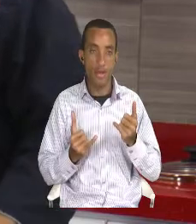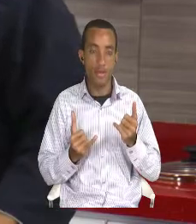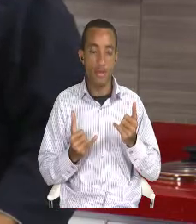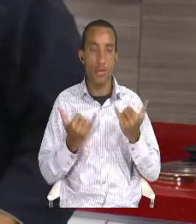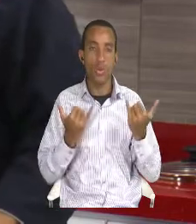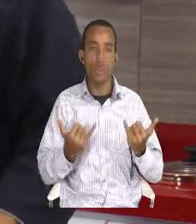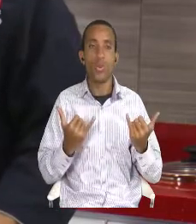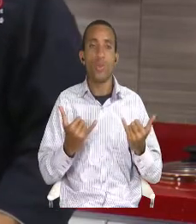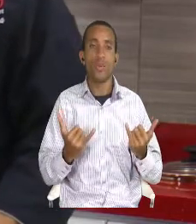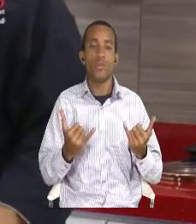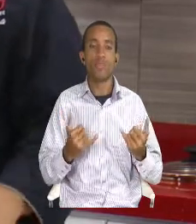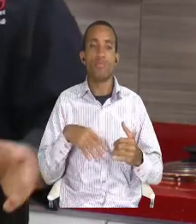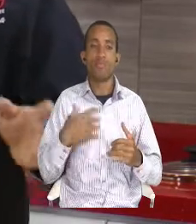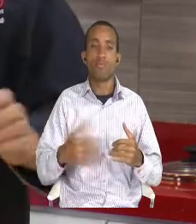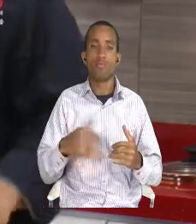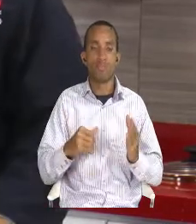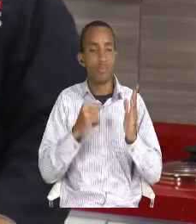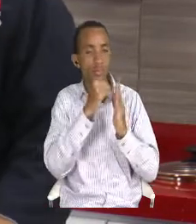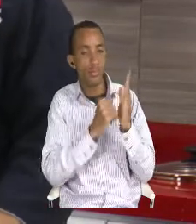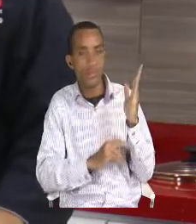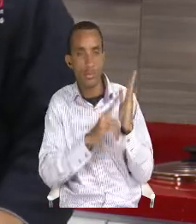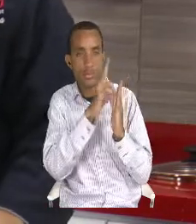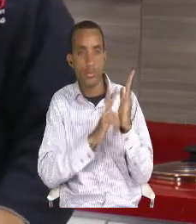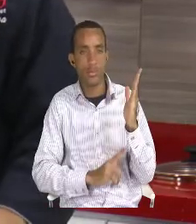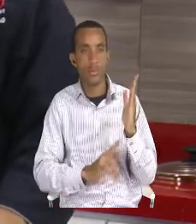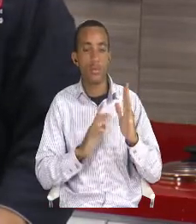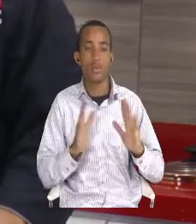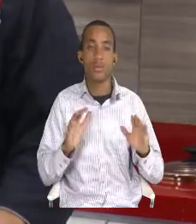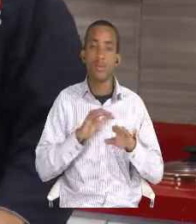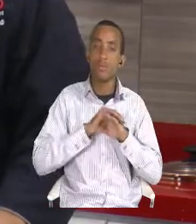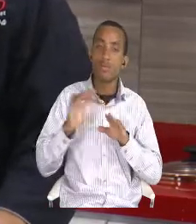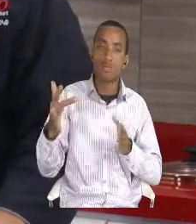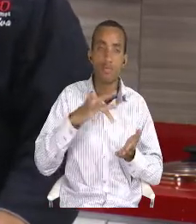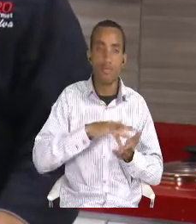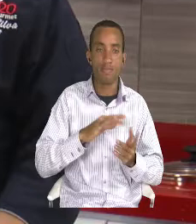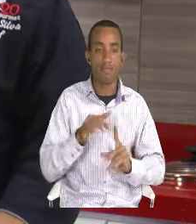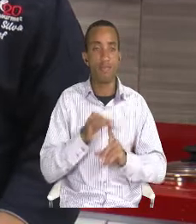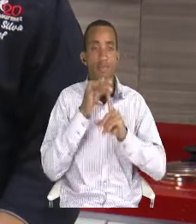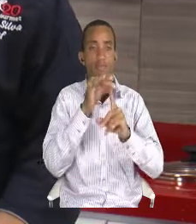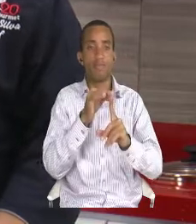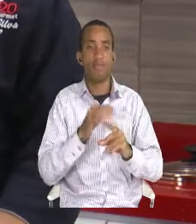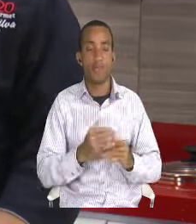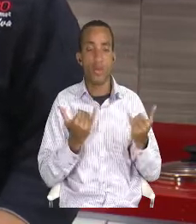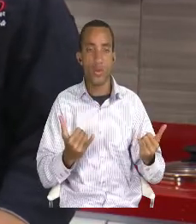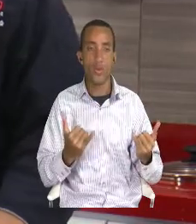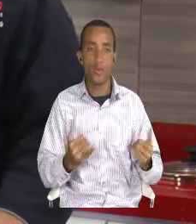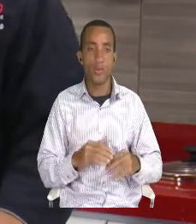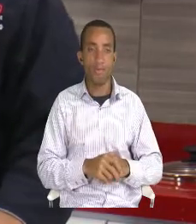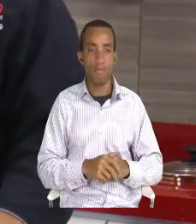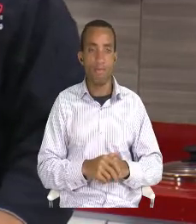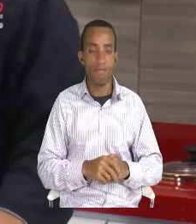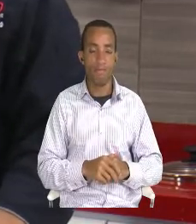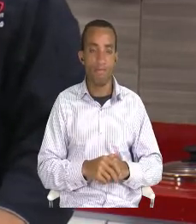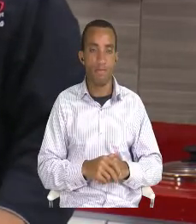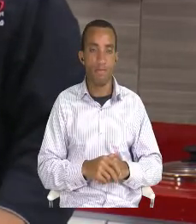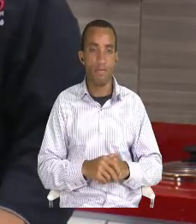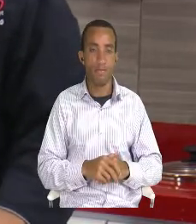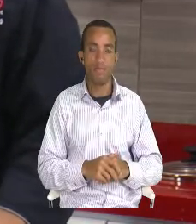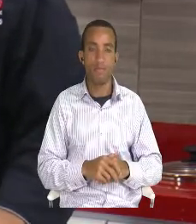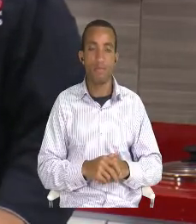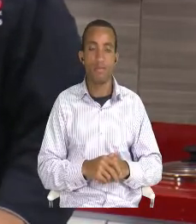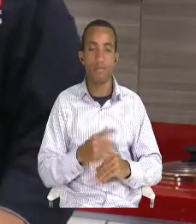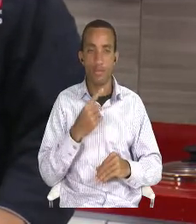excelente receta. Ajá, y sí, una invitada muy especial. Sí, tendremos invitadas especiales el día de hoy. Mejor dicho, yo diría que